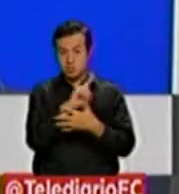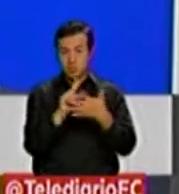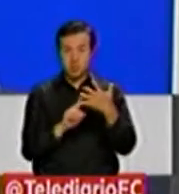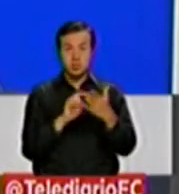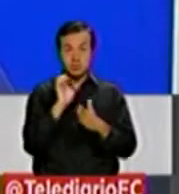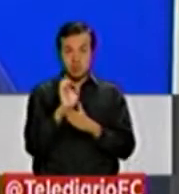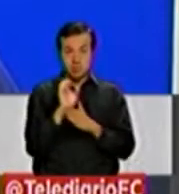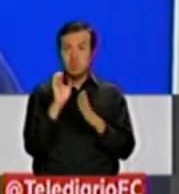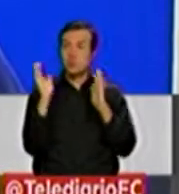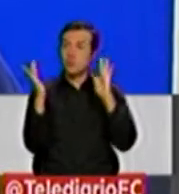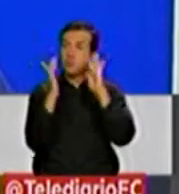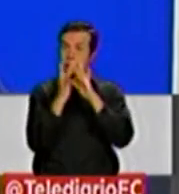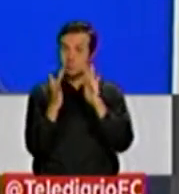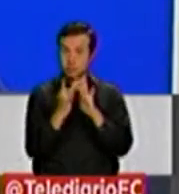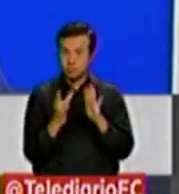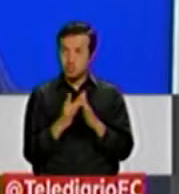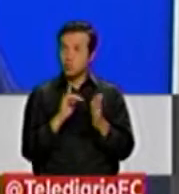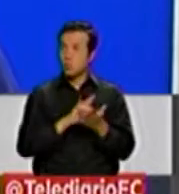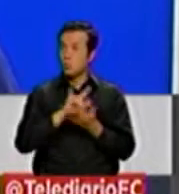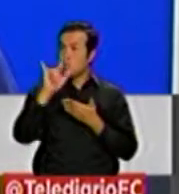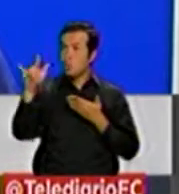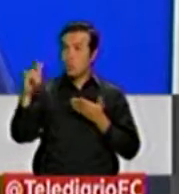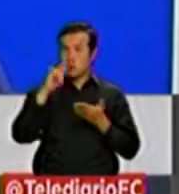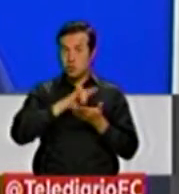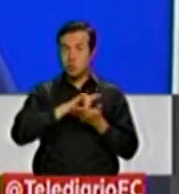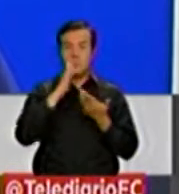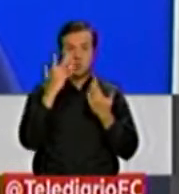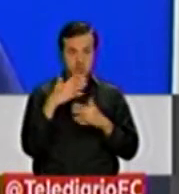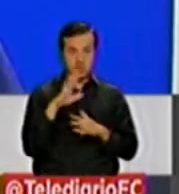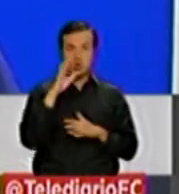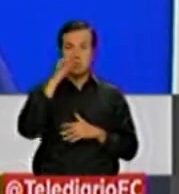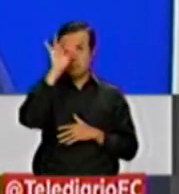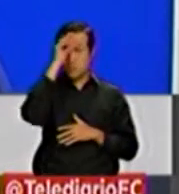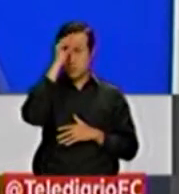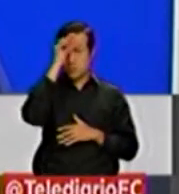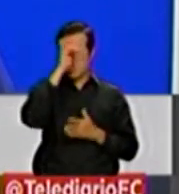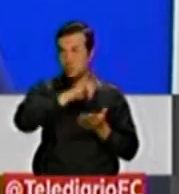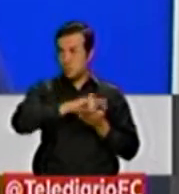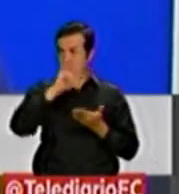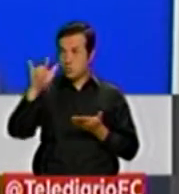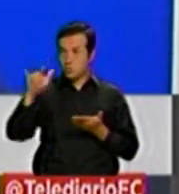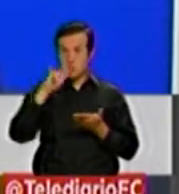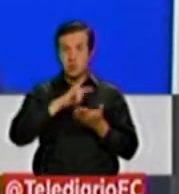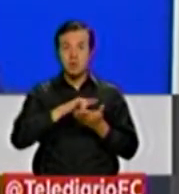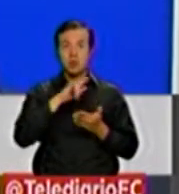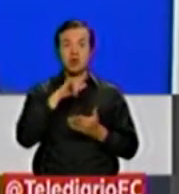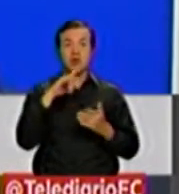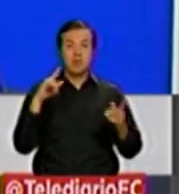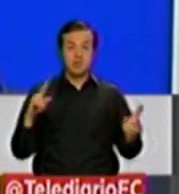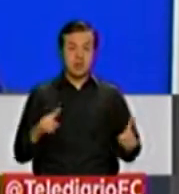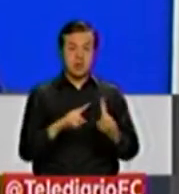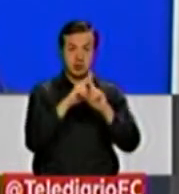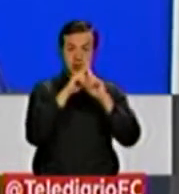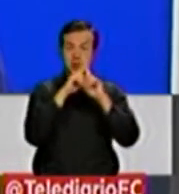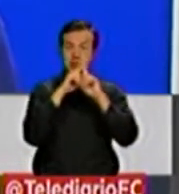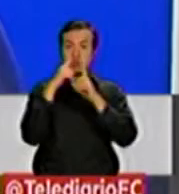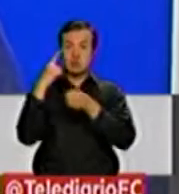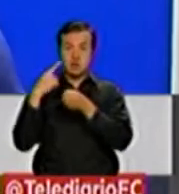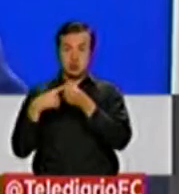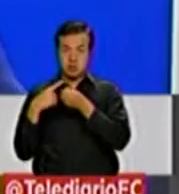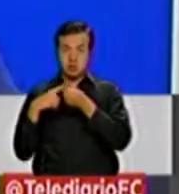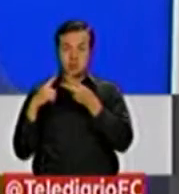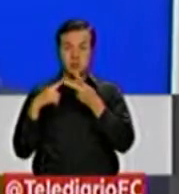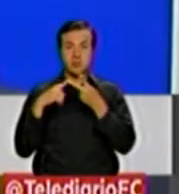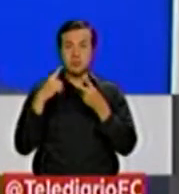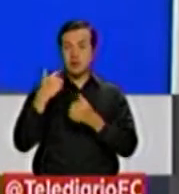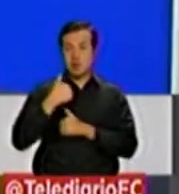país. Conectividad, vuelos directos al Ecuador, ya está Air France, París-Quito. Ya está Air Canada. Eso sobre no había